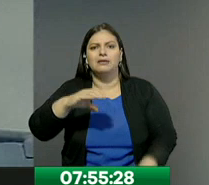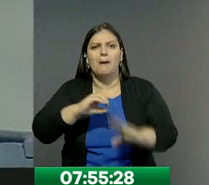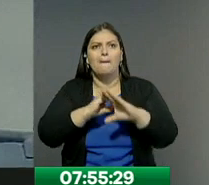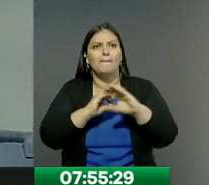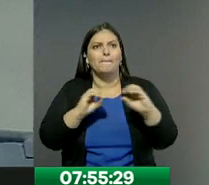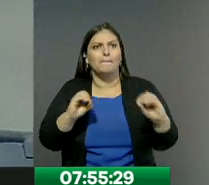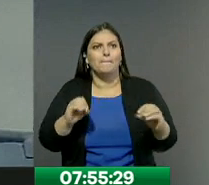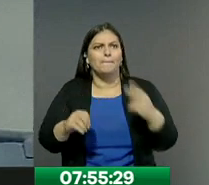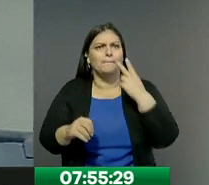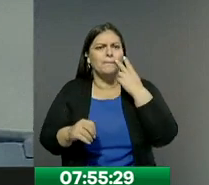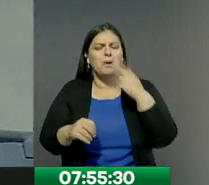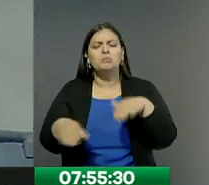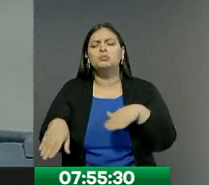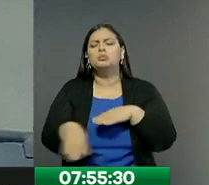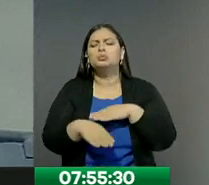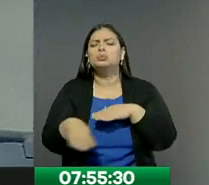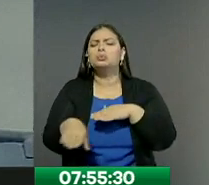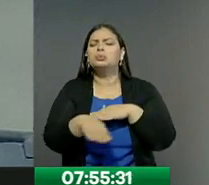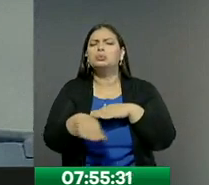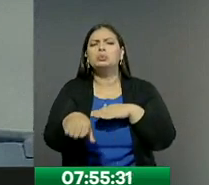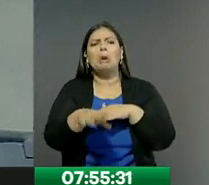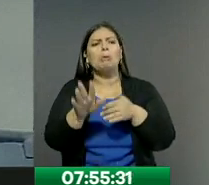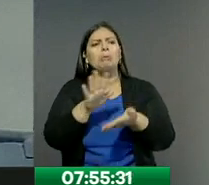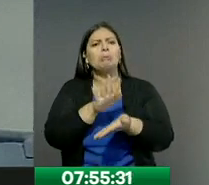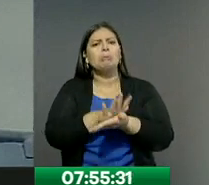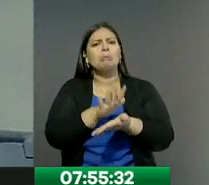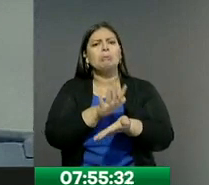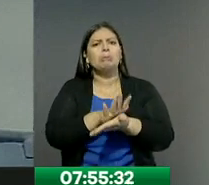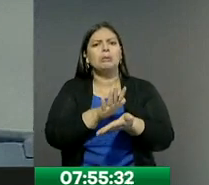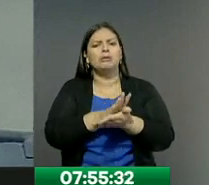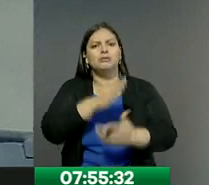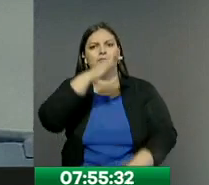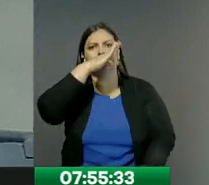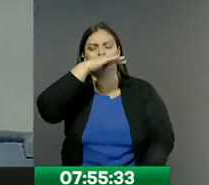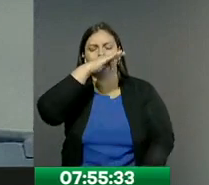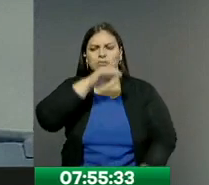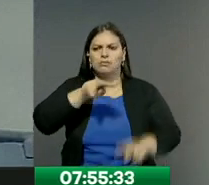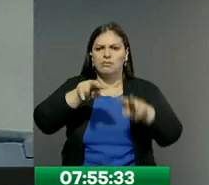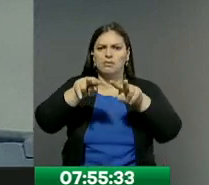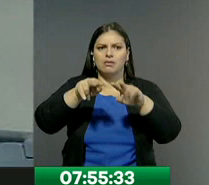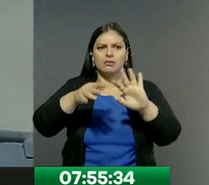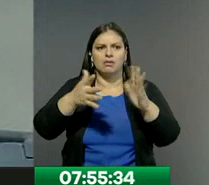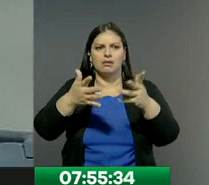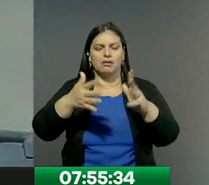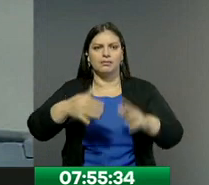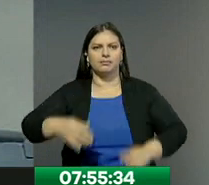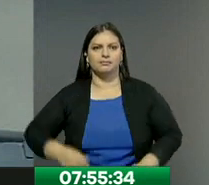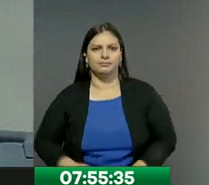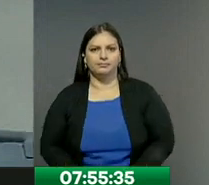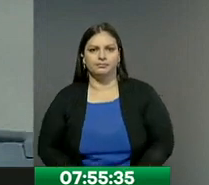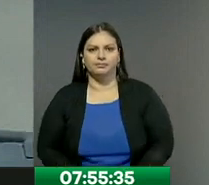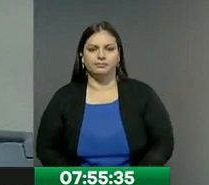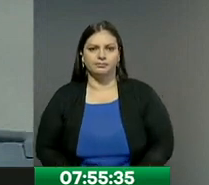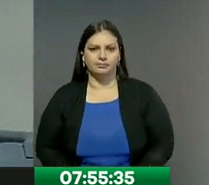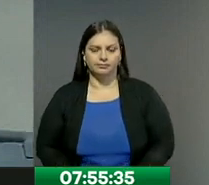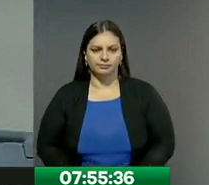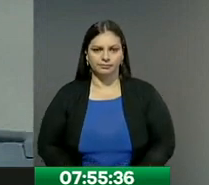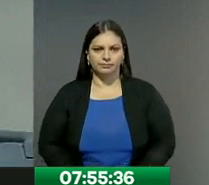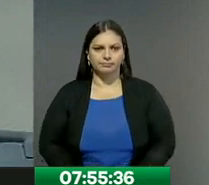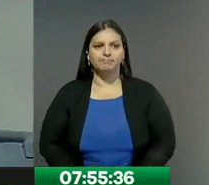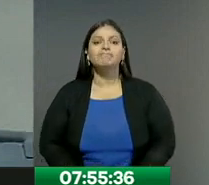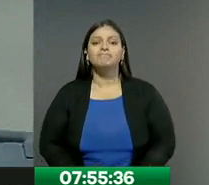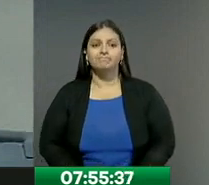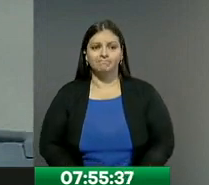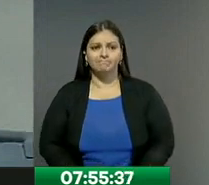circulando sin ningún problema por el centro, me parece, de la ciudad de Guayaquil. Parece, Maquilón 1, ya pégale un arreglito a su camioneta